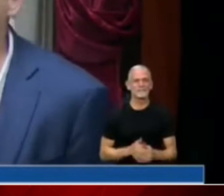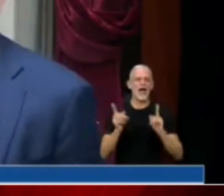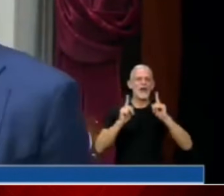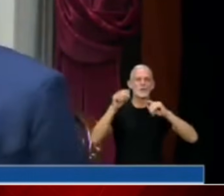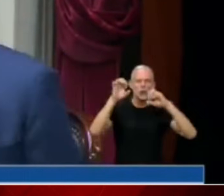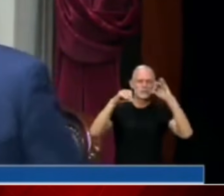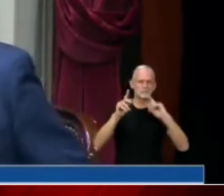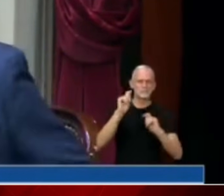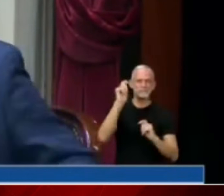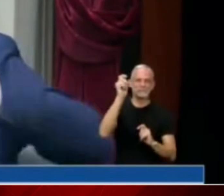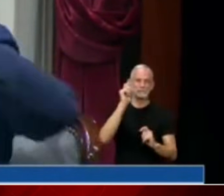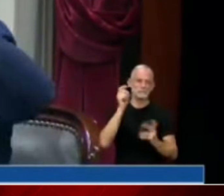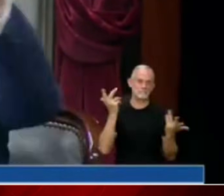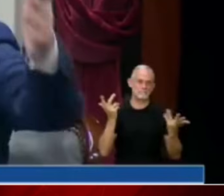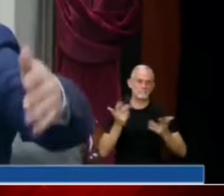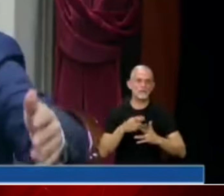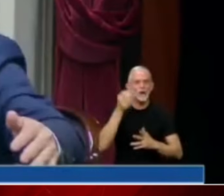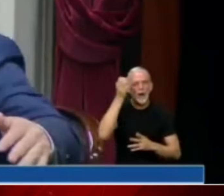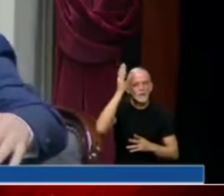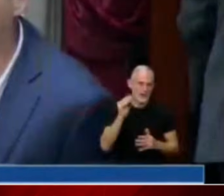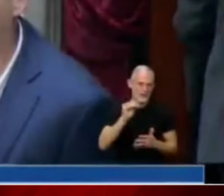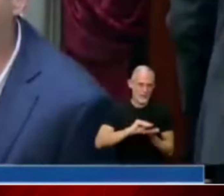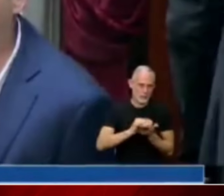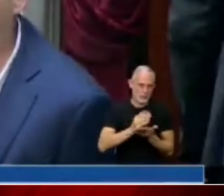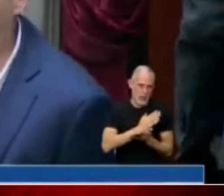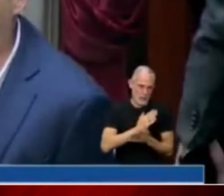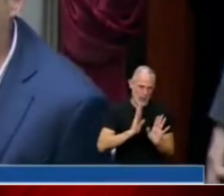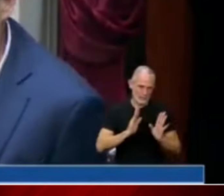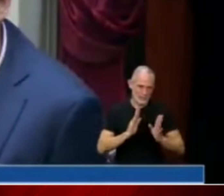Quiero decirle al... te olvidaste la foto, ya está.